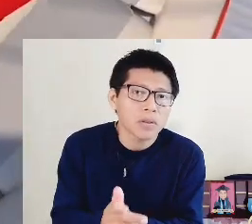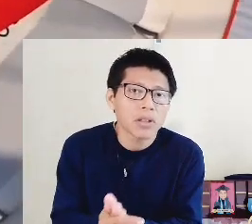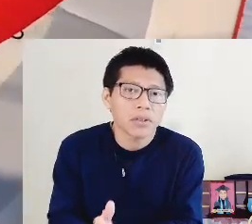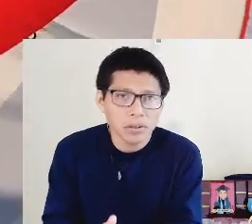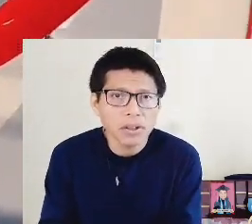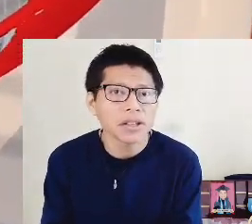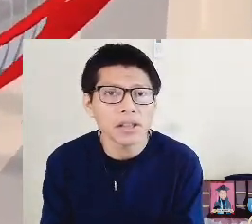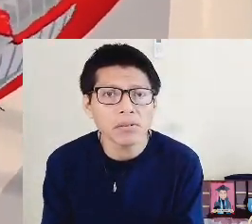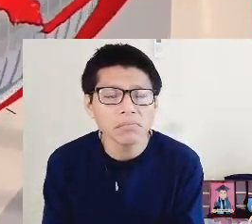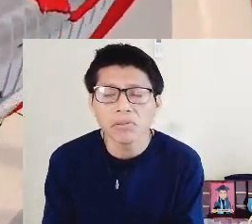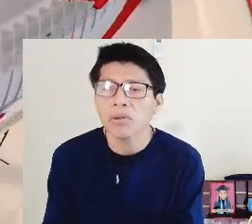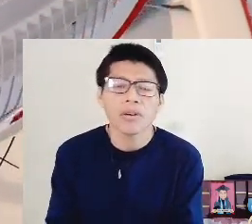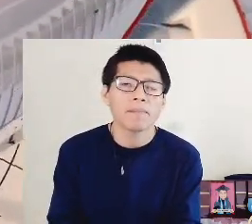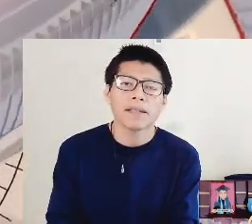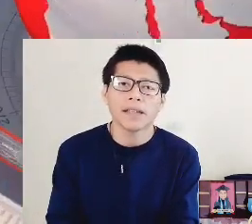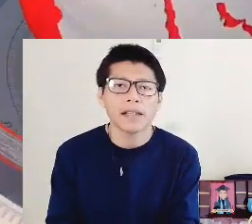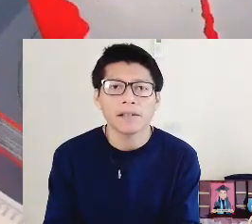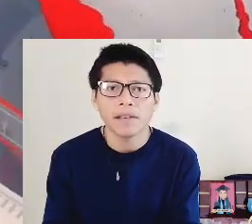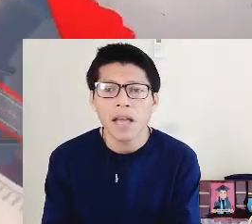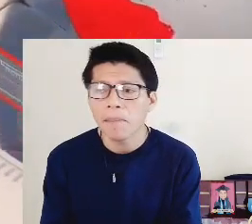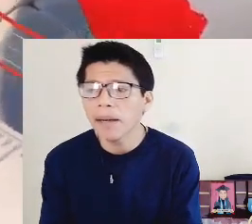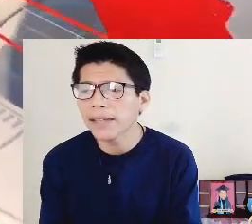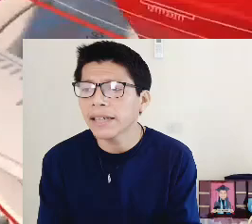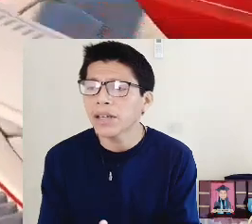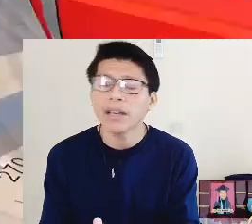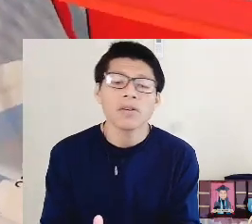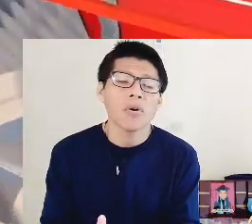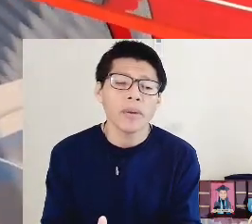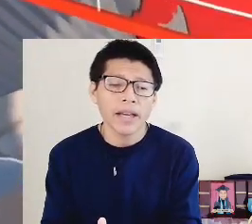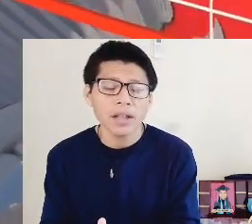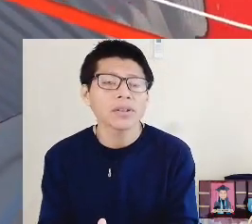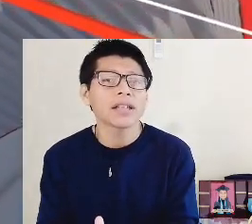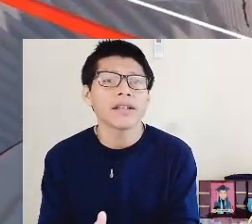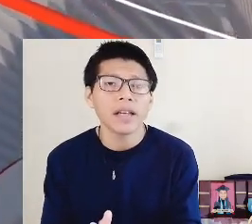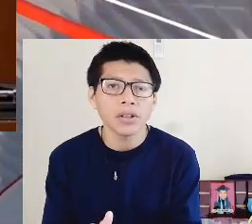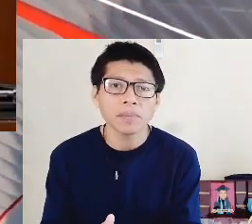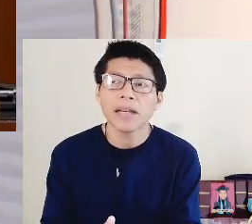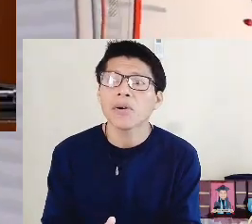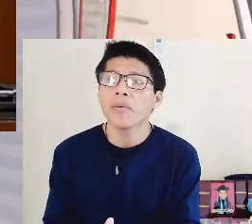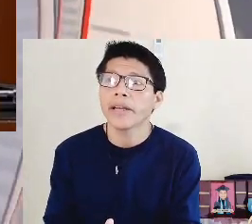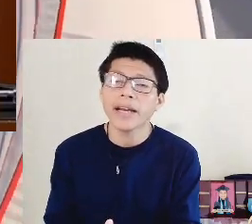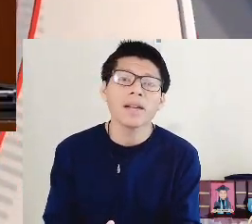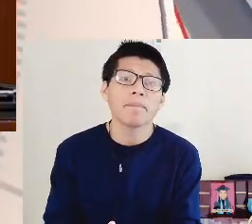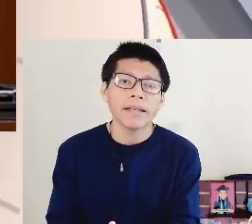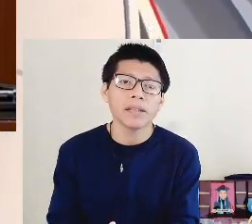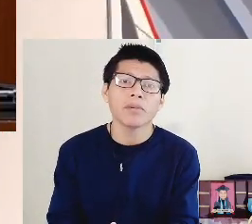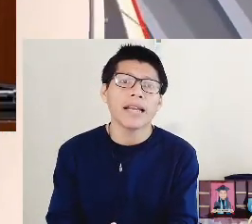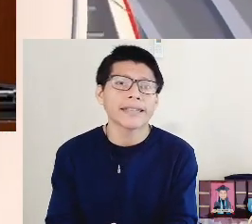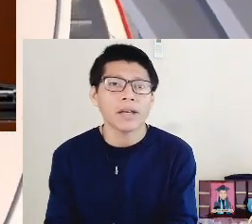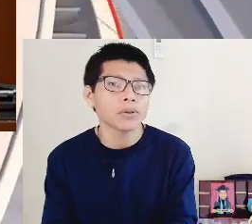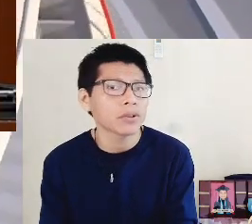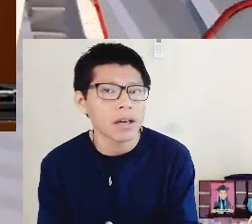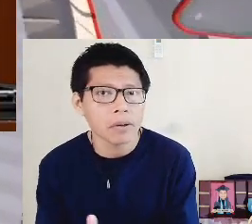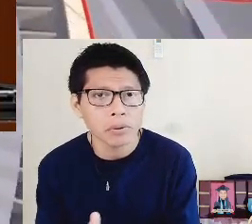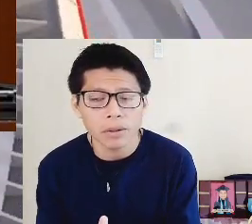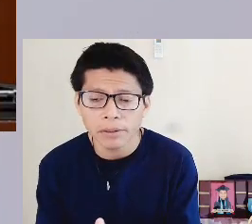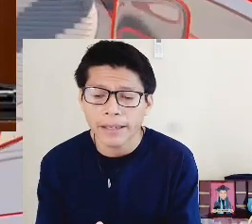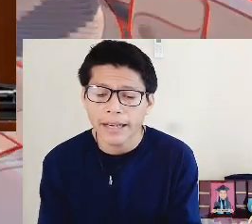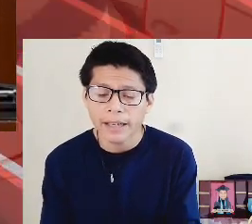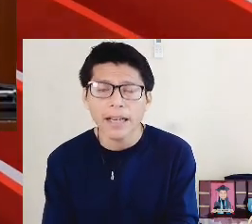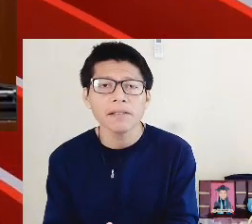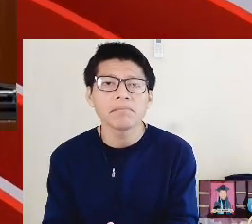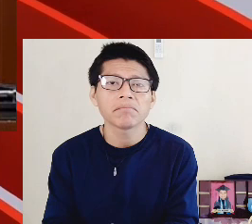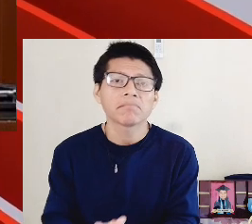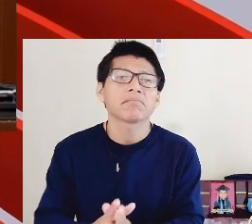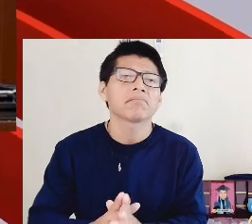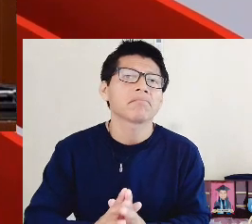creo A como se los estoy diciendo no creo que pase nada van a seguir cobijándose entre ellos van a cobijar el pésimo el asqueroso trabajo de